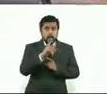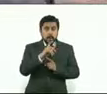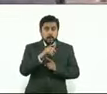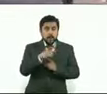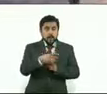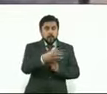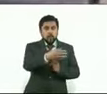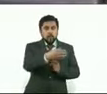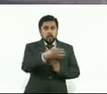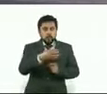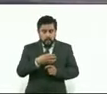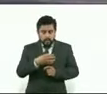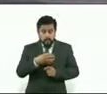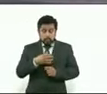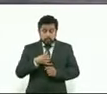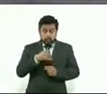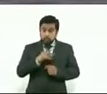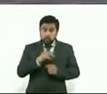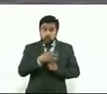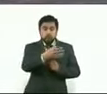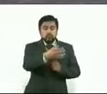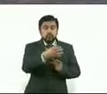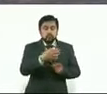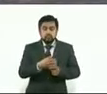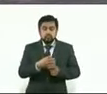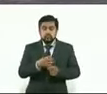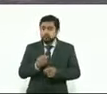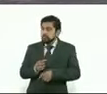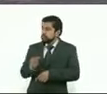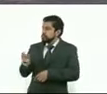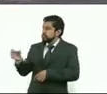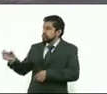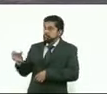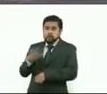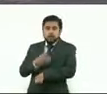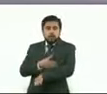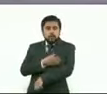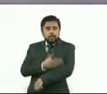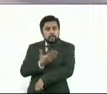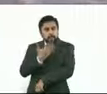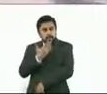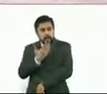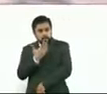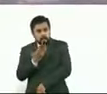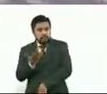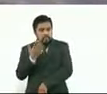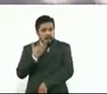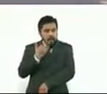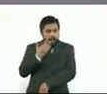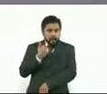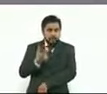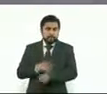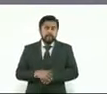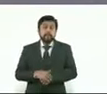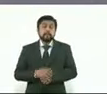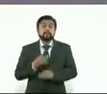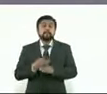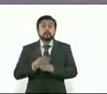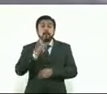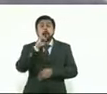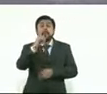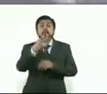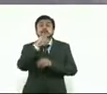mostrando una cuestión de compañerismo muy importante. Ahí tienes a Ondati también, Fer, en el tercer